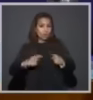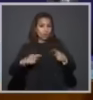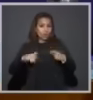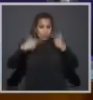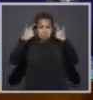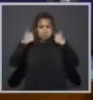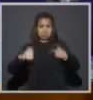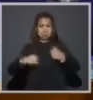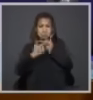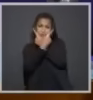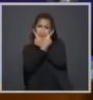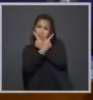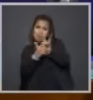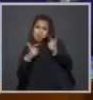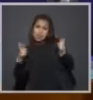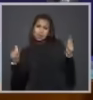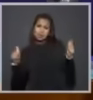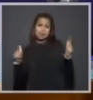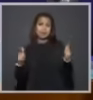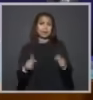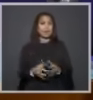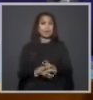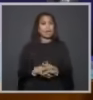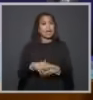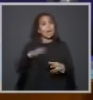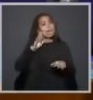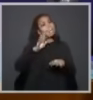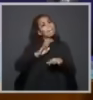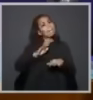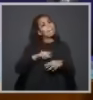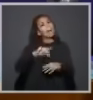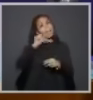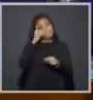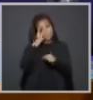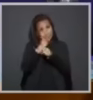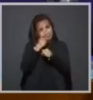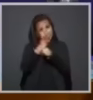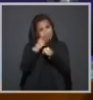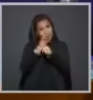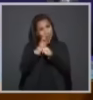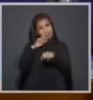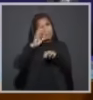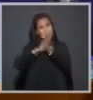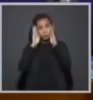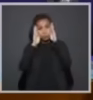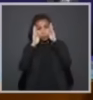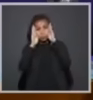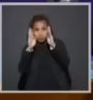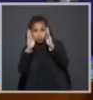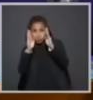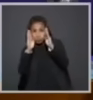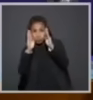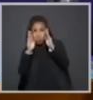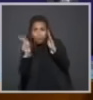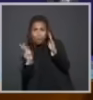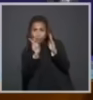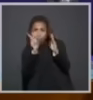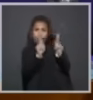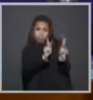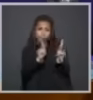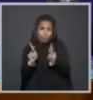libre de discurso político, y ya más adelante nos concentraremos un poco más en cuestionamientos específicos sobre tus